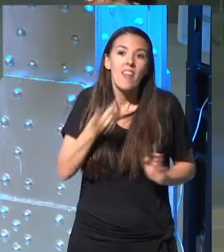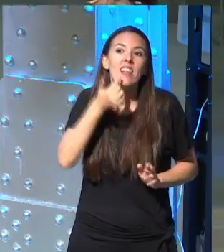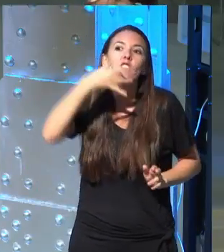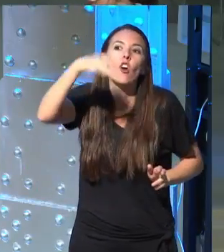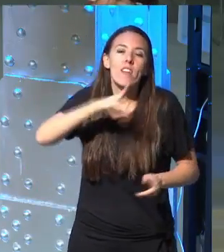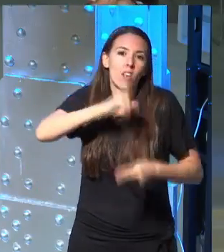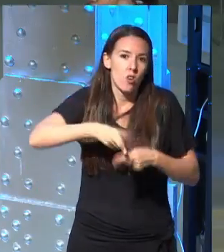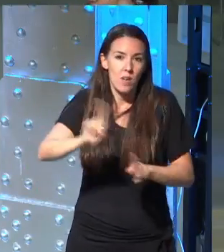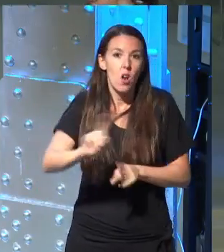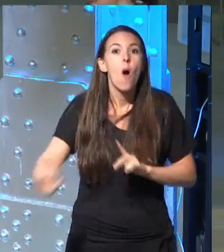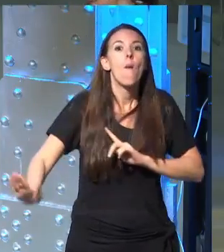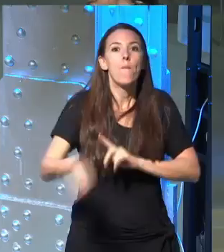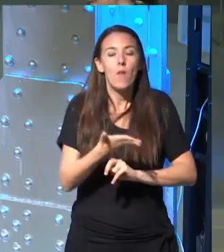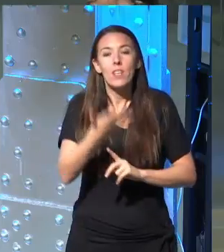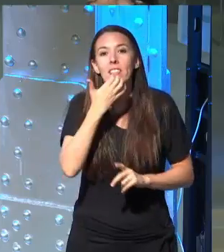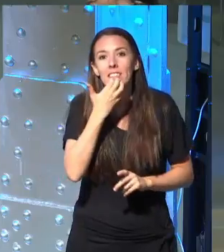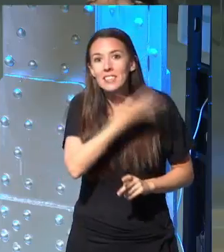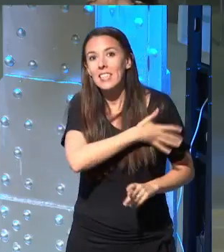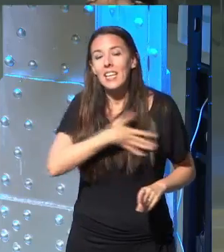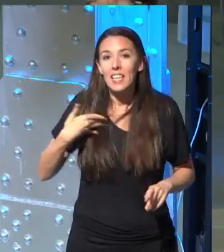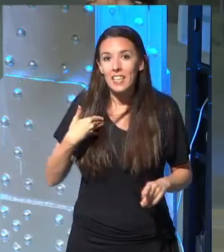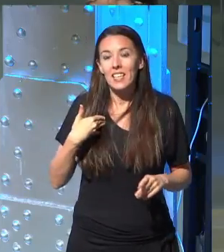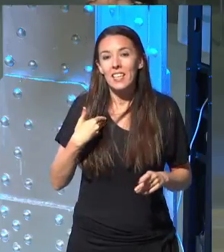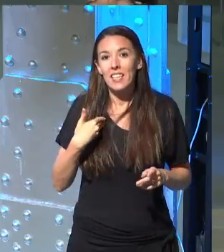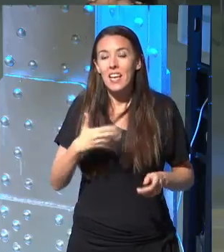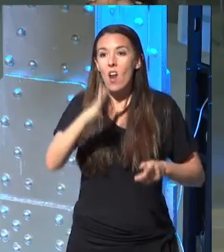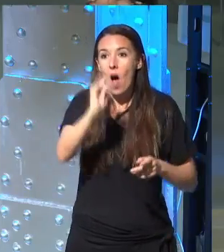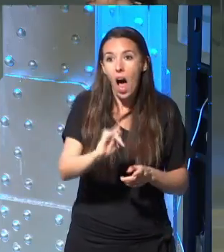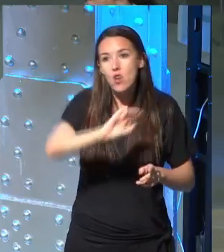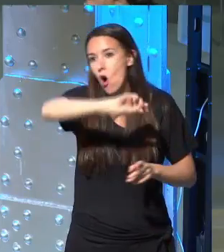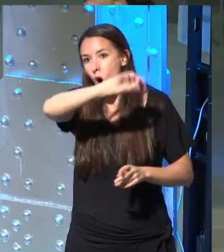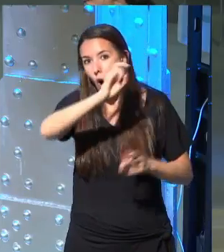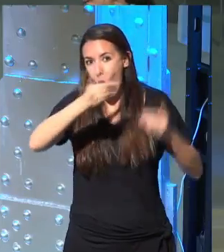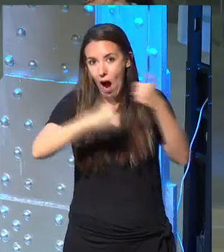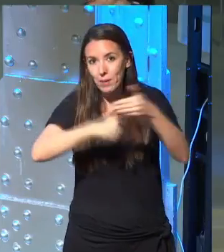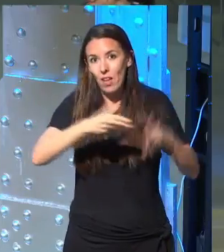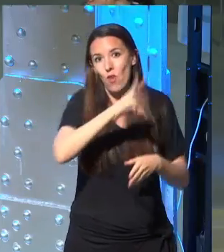quién. Y me ofrecen que si quiero la 328 que la tengo o cualquier otra. Ya.